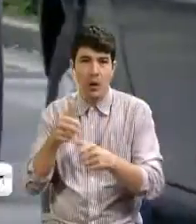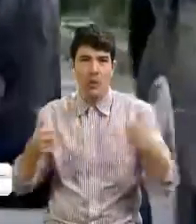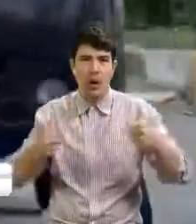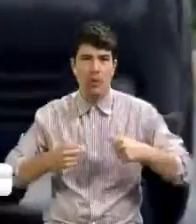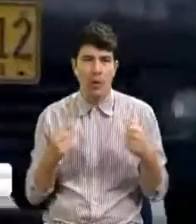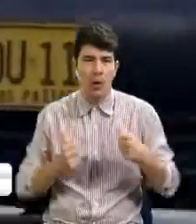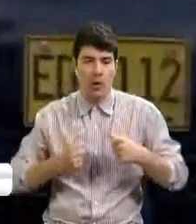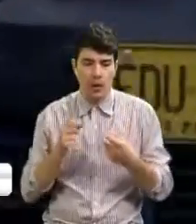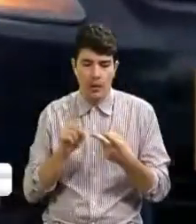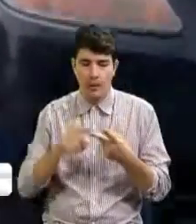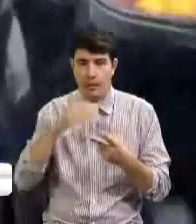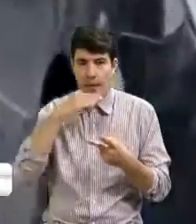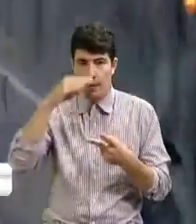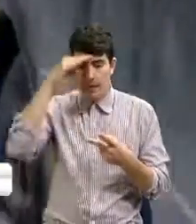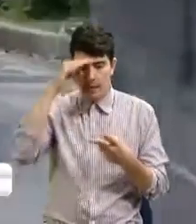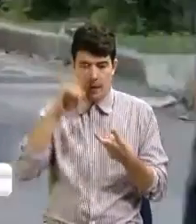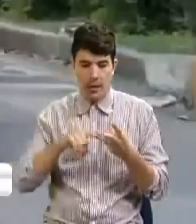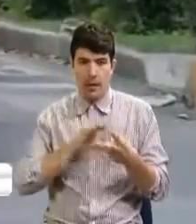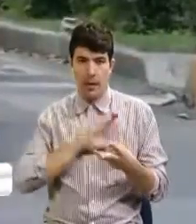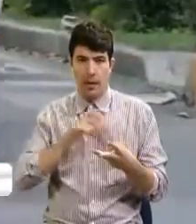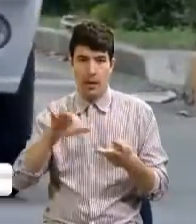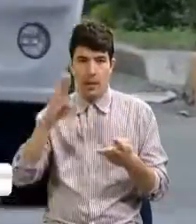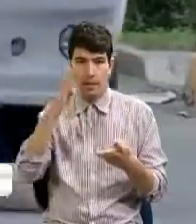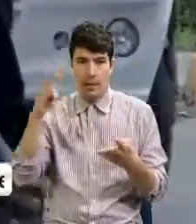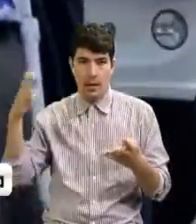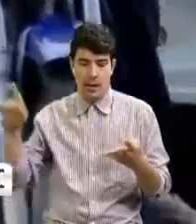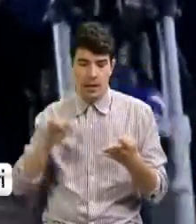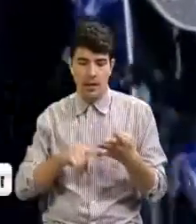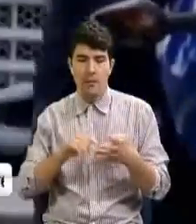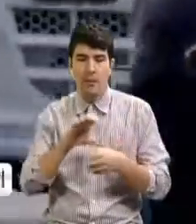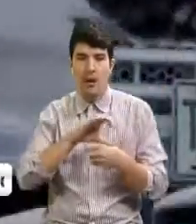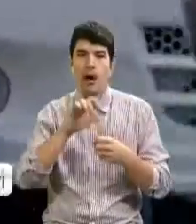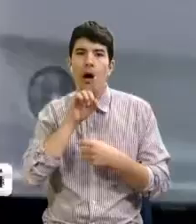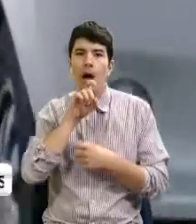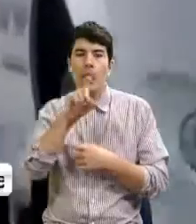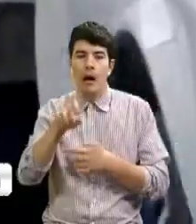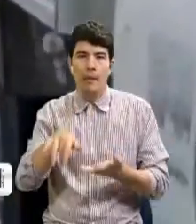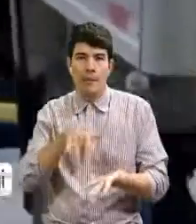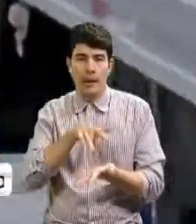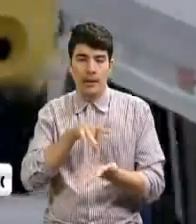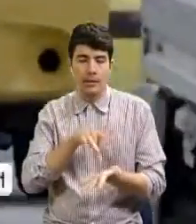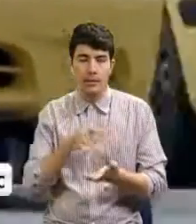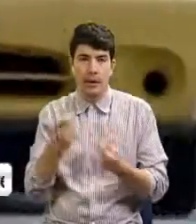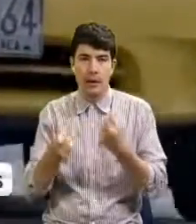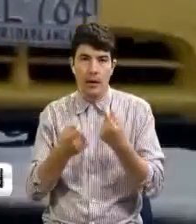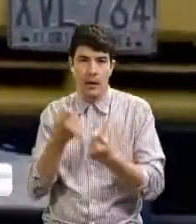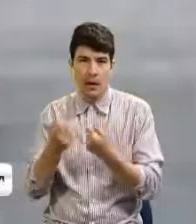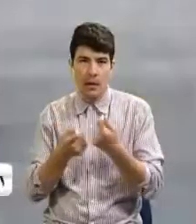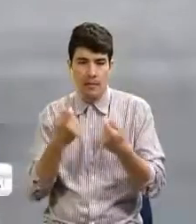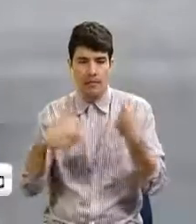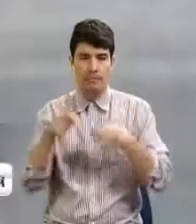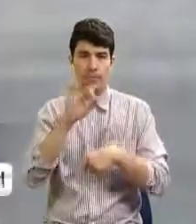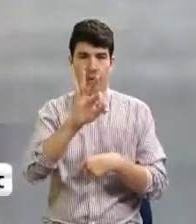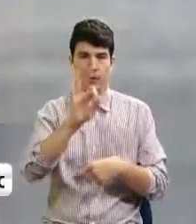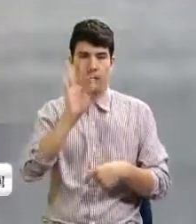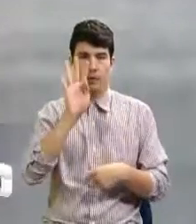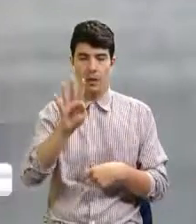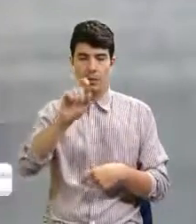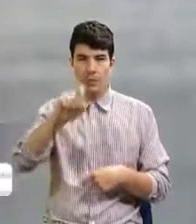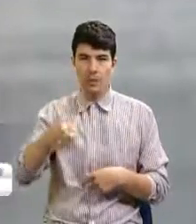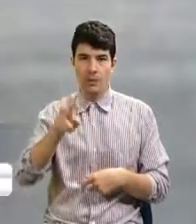Bogotá, Medellín, Cali, Barranquilla y Bucaramanga, con participaciones del mercado del